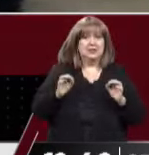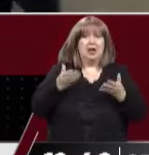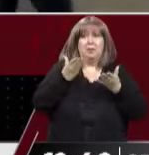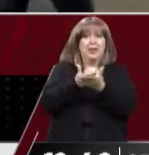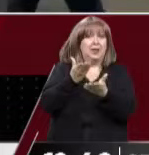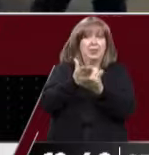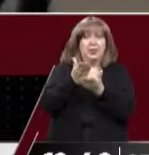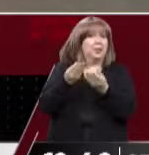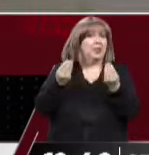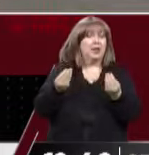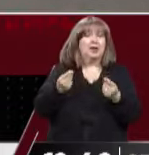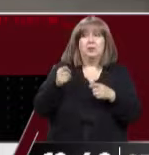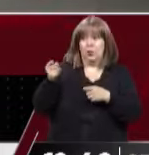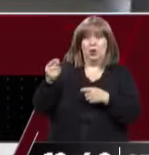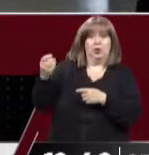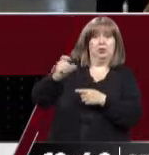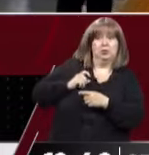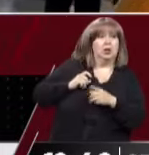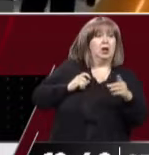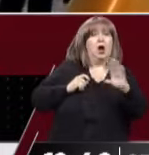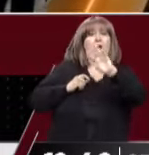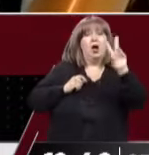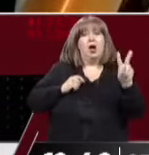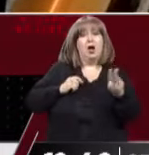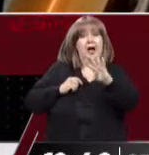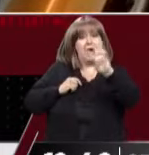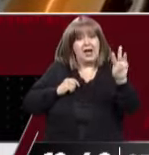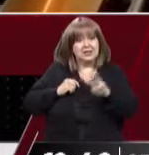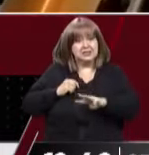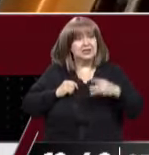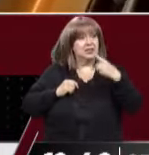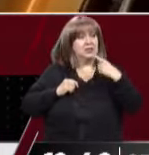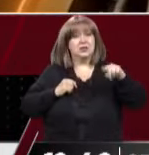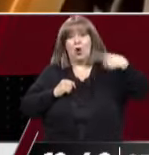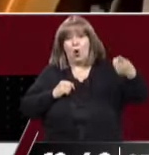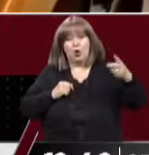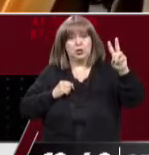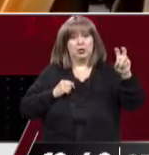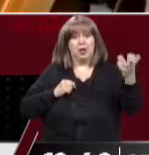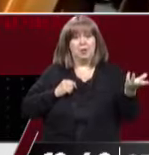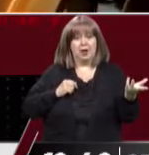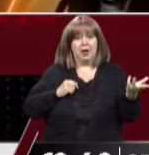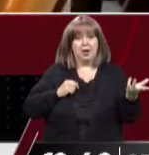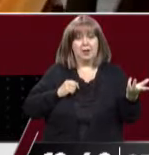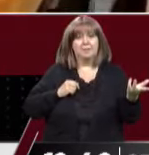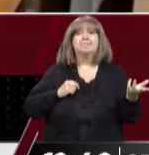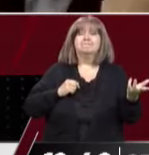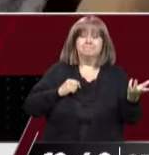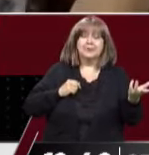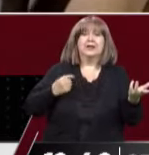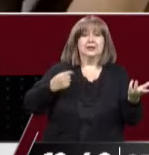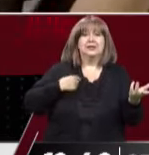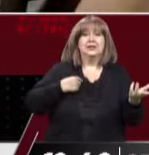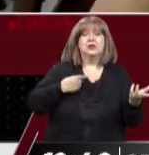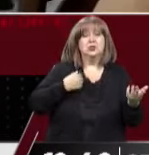nos está relatando a usted y por el otro lado la oficina de anses que dice otra cosa exactamente Nosotros hemos estado hablando con